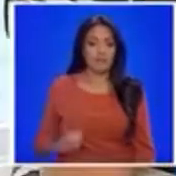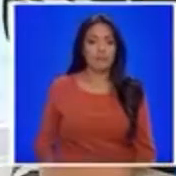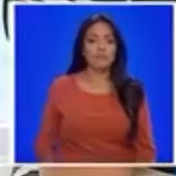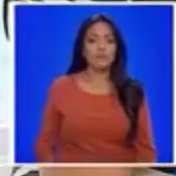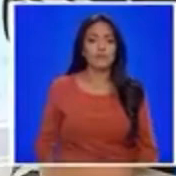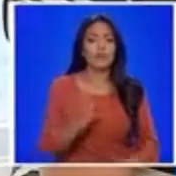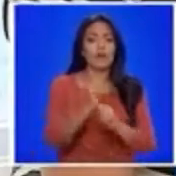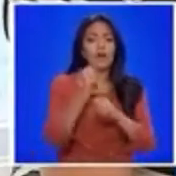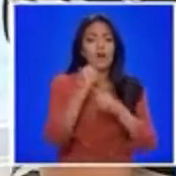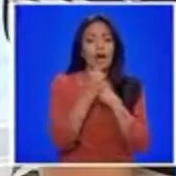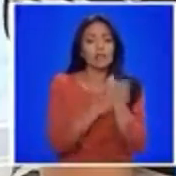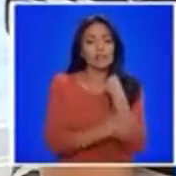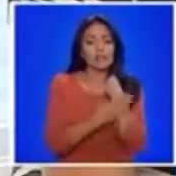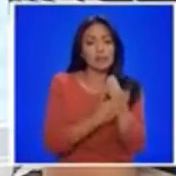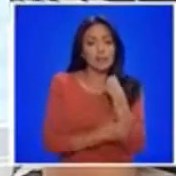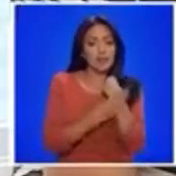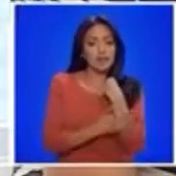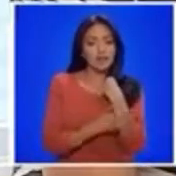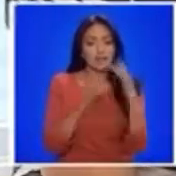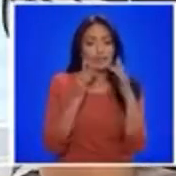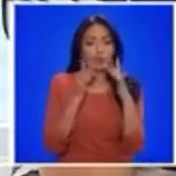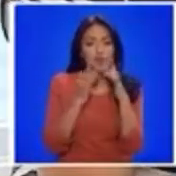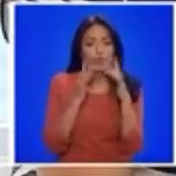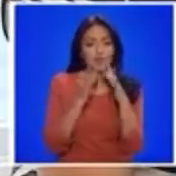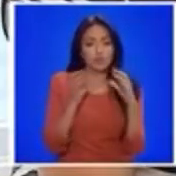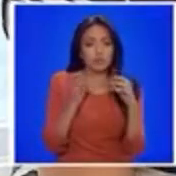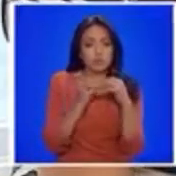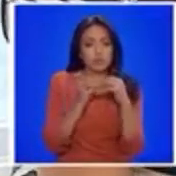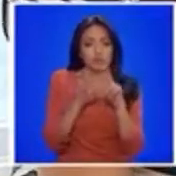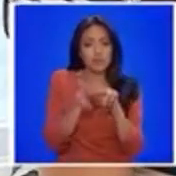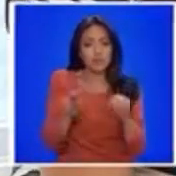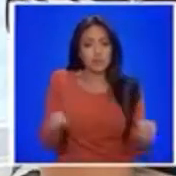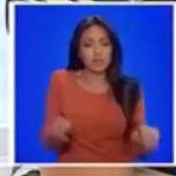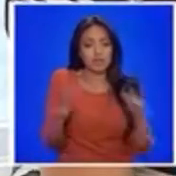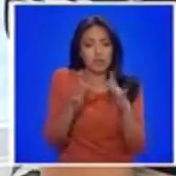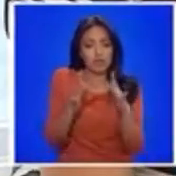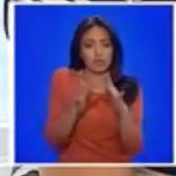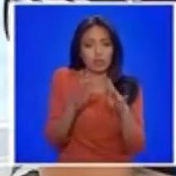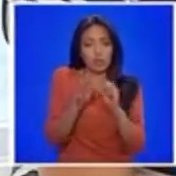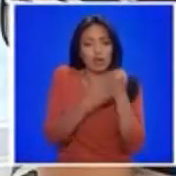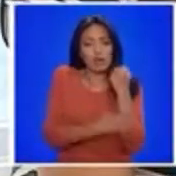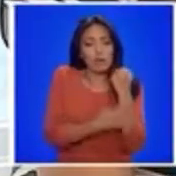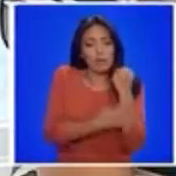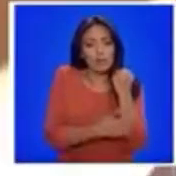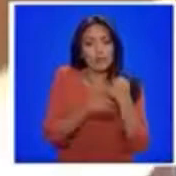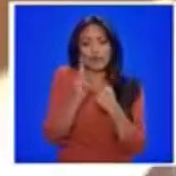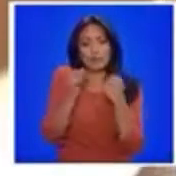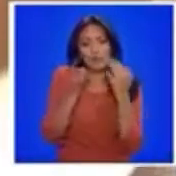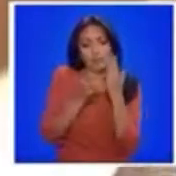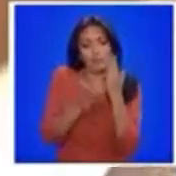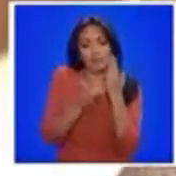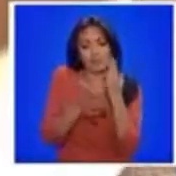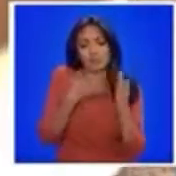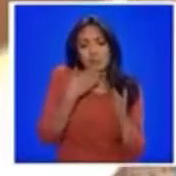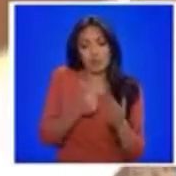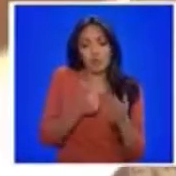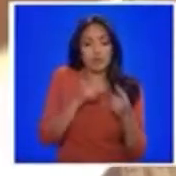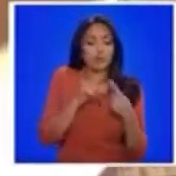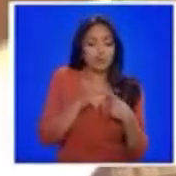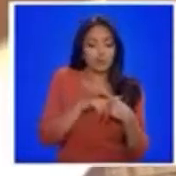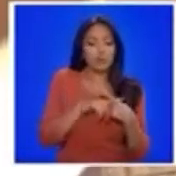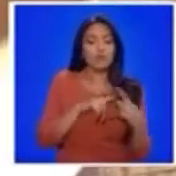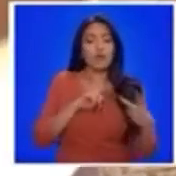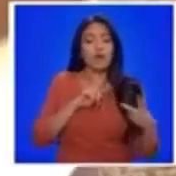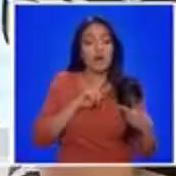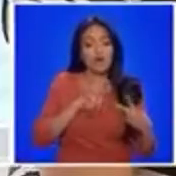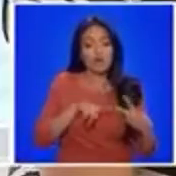con madera principalmente, que es una conexión mucho más con la naturaleza que trabajar con plástico. Tiene una